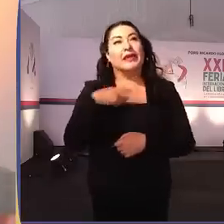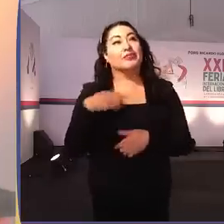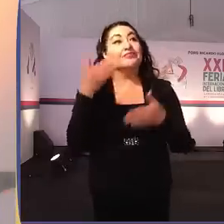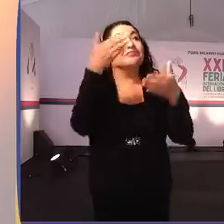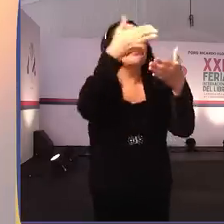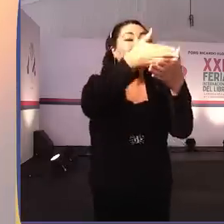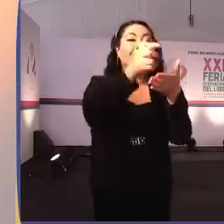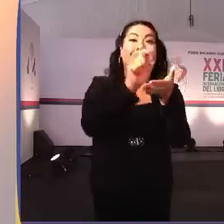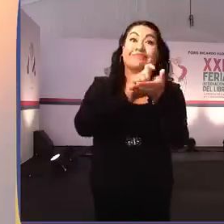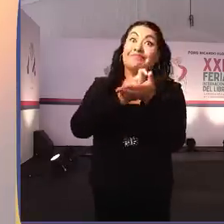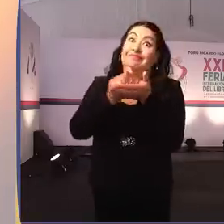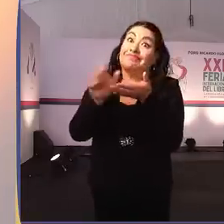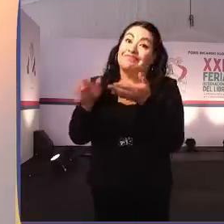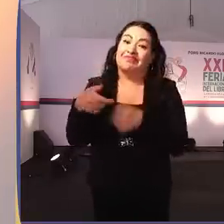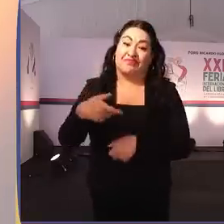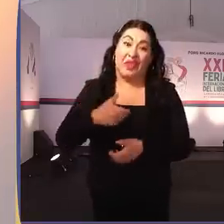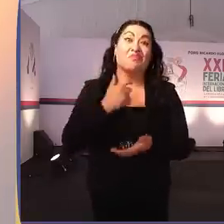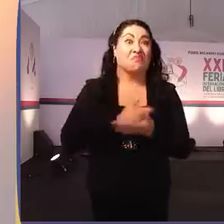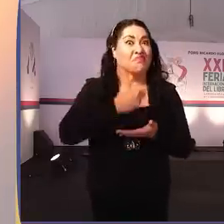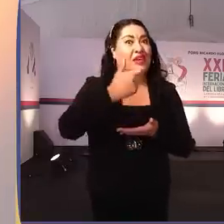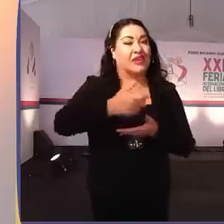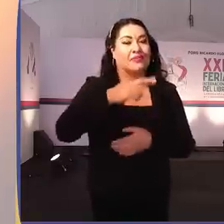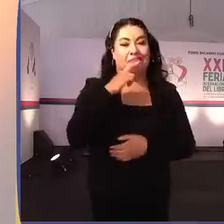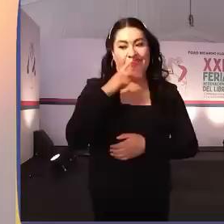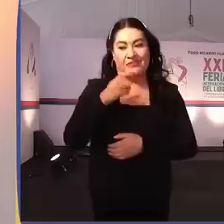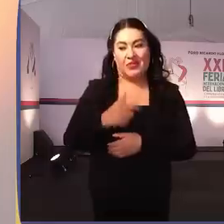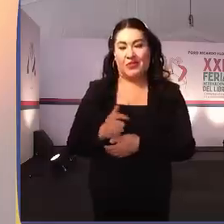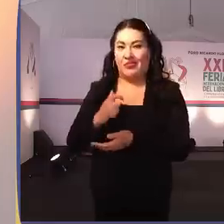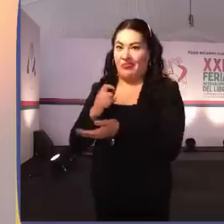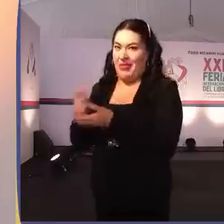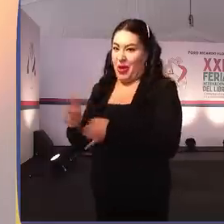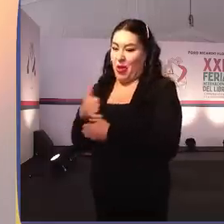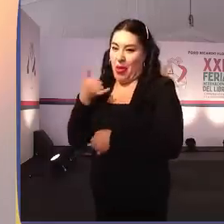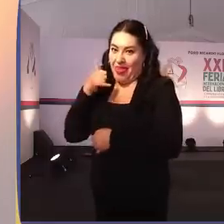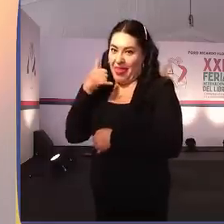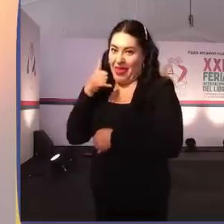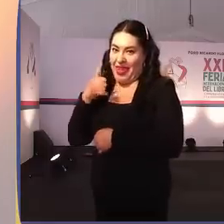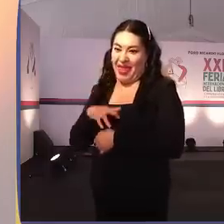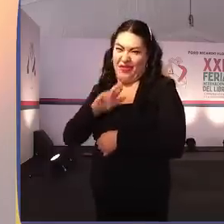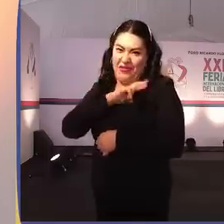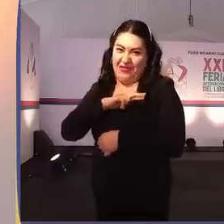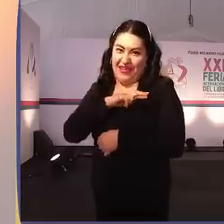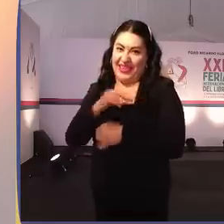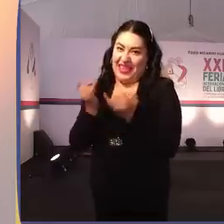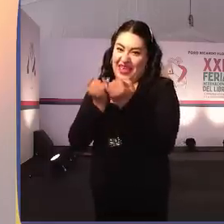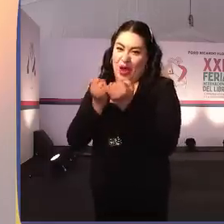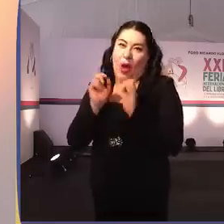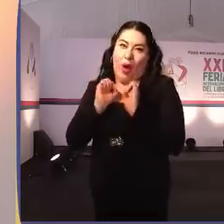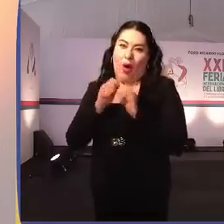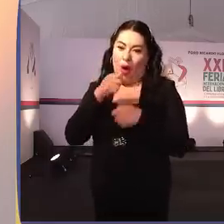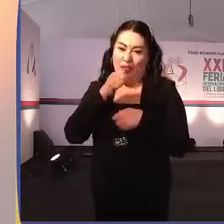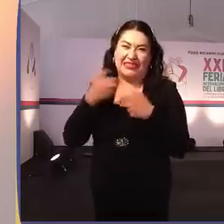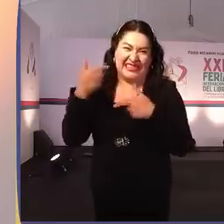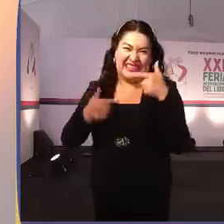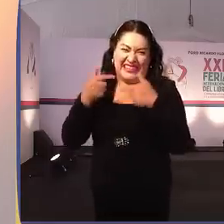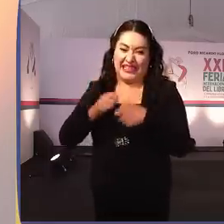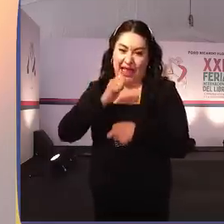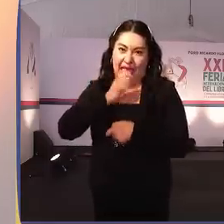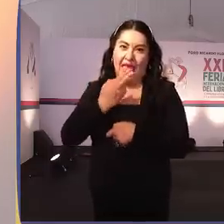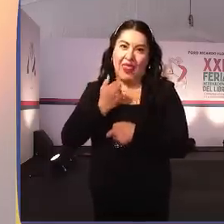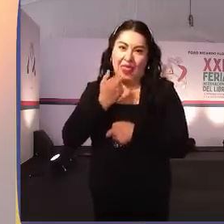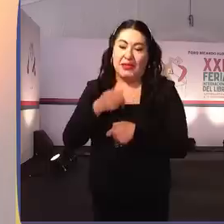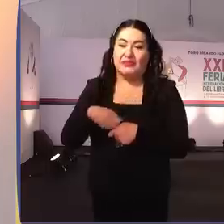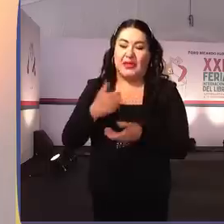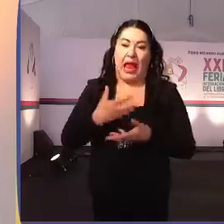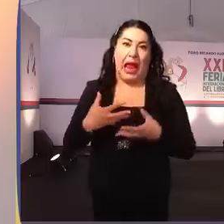pero cuestan. Mejor pago mi plan Telcel o mis churritos con leche, porque voy a gastar dinero que